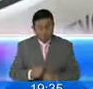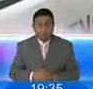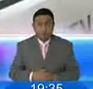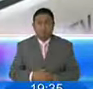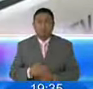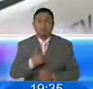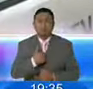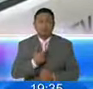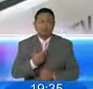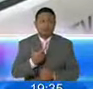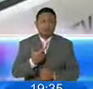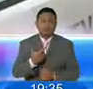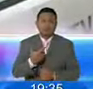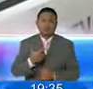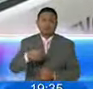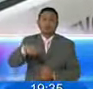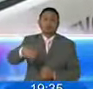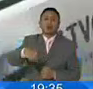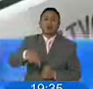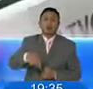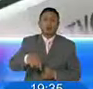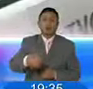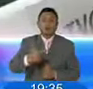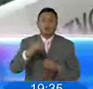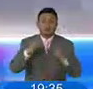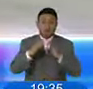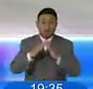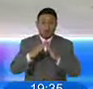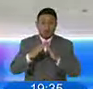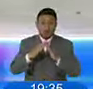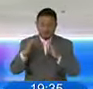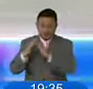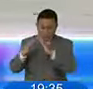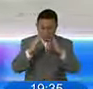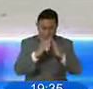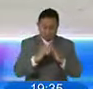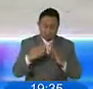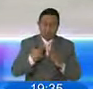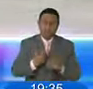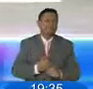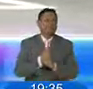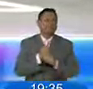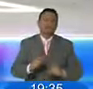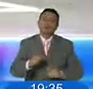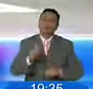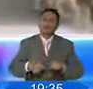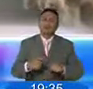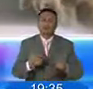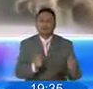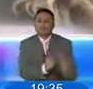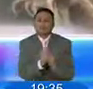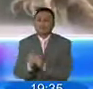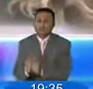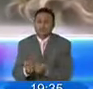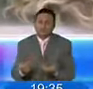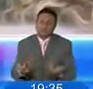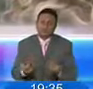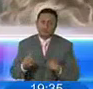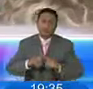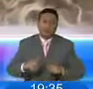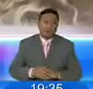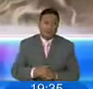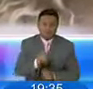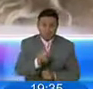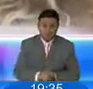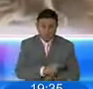o sea, yo vivo en Quitumbe, pero vivo en un conjunto habitacional. Entonces para mí sería imposible yo llevarles, pero si es que